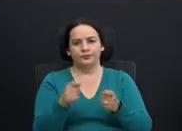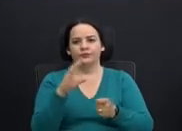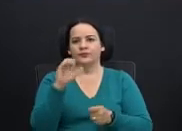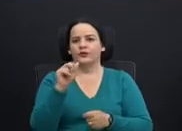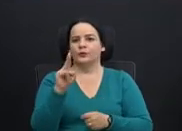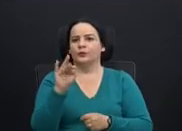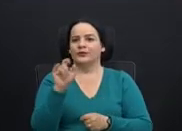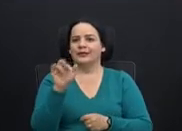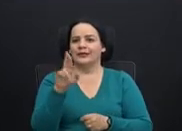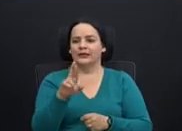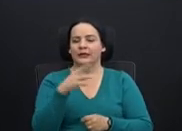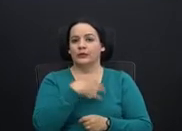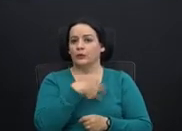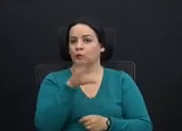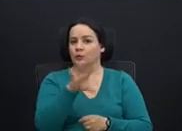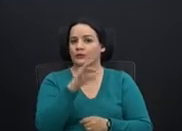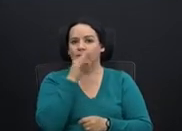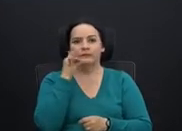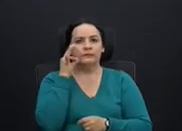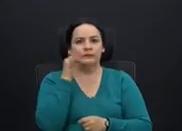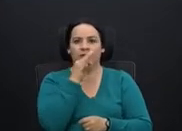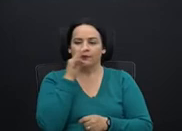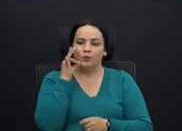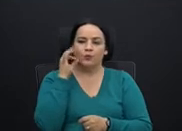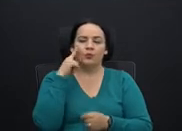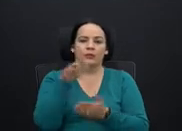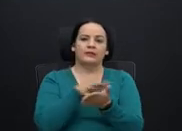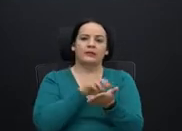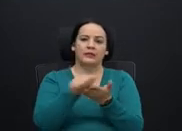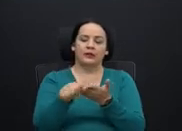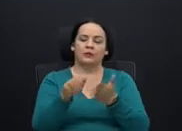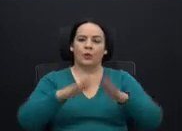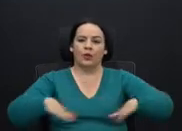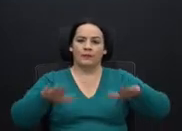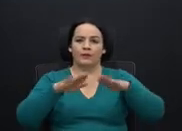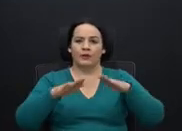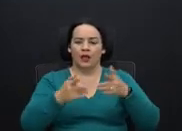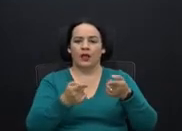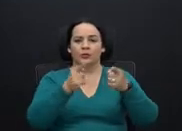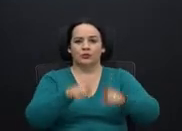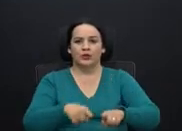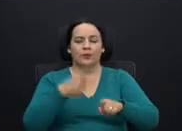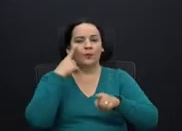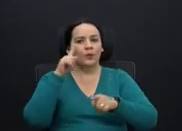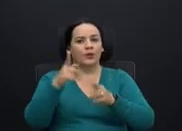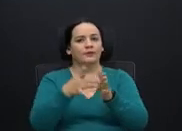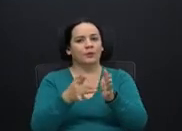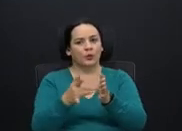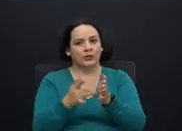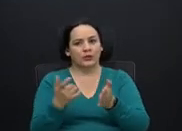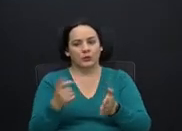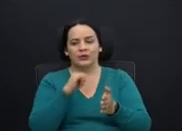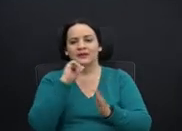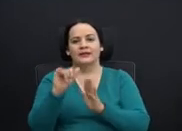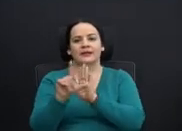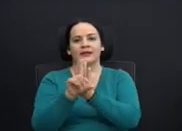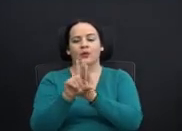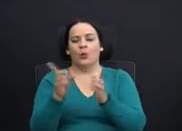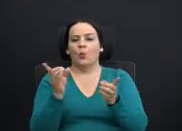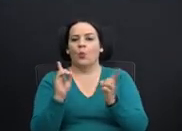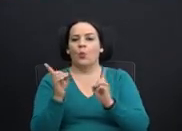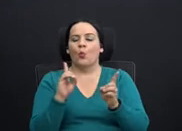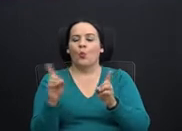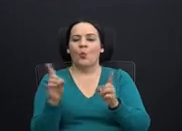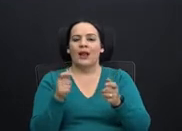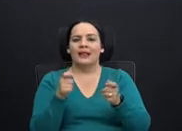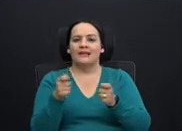fincas, digo, pues por el daño ambiental que se está causando con esta explotación ilegal. Quisiera saber cuáles son las medidas que